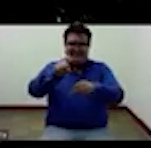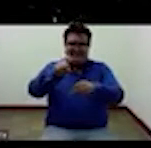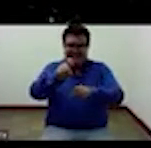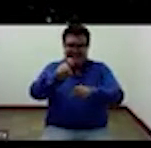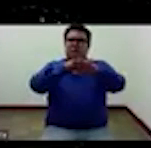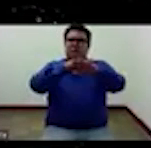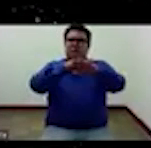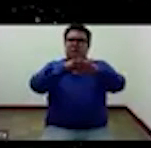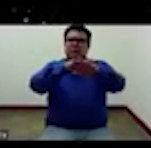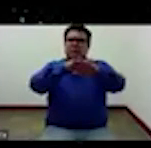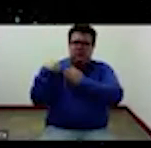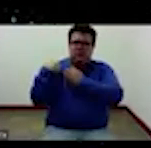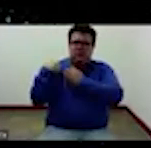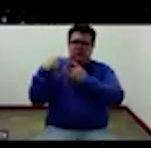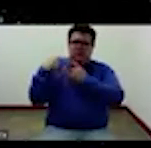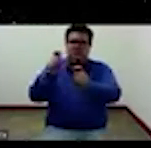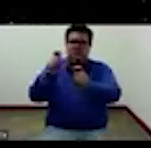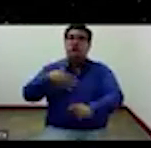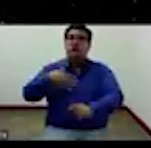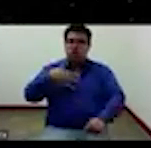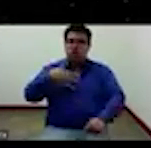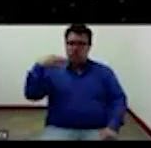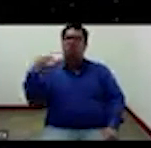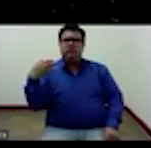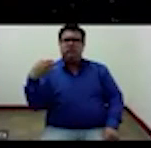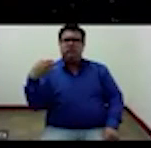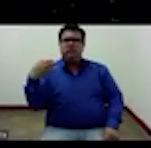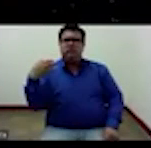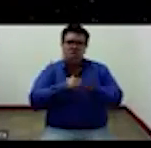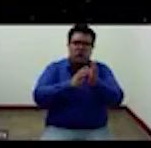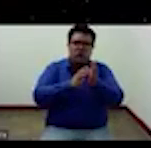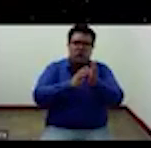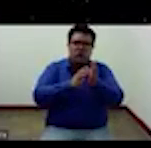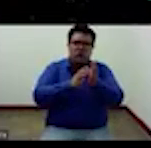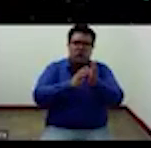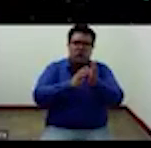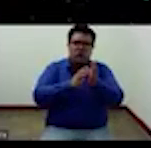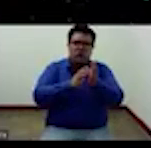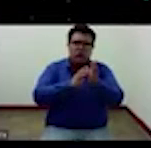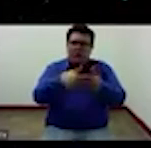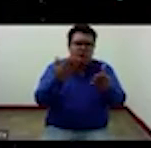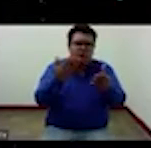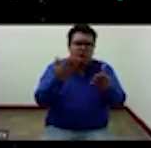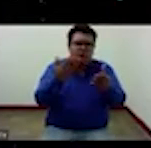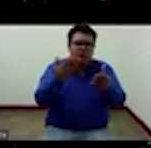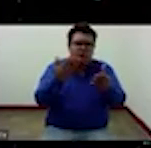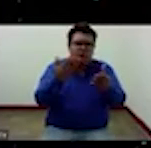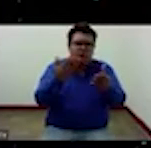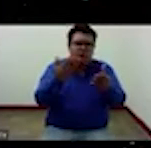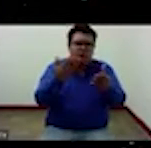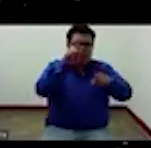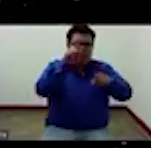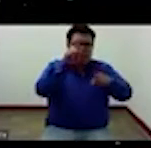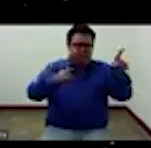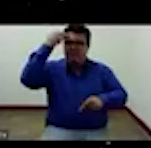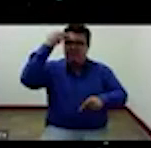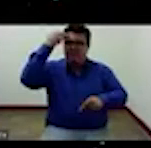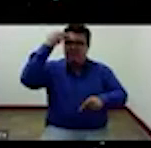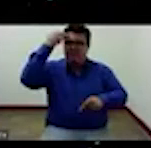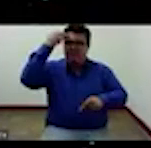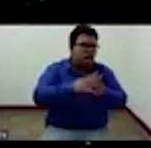Y tuvimos acceso a todos los archivos fonográficos de señal memoria, que los más antiguos son de los años